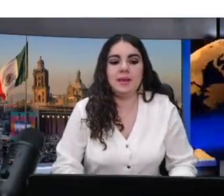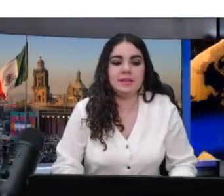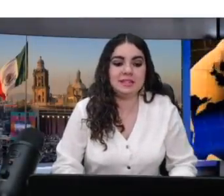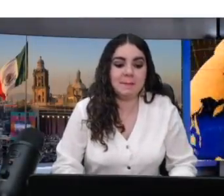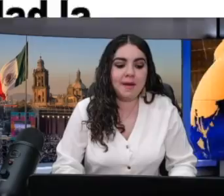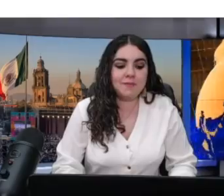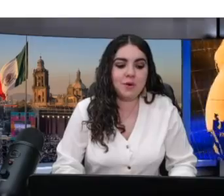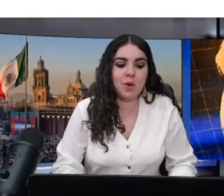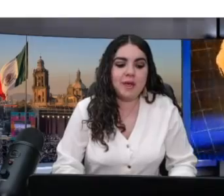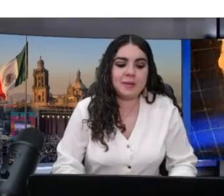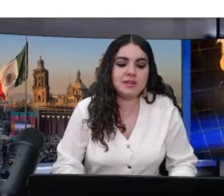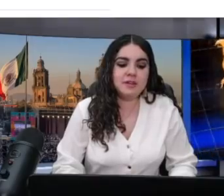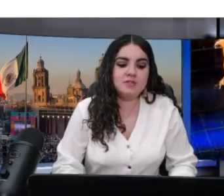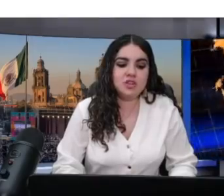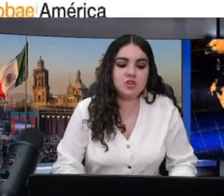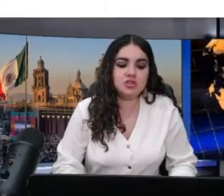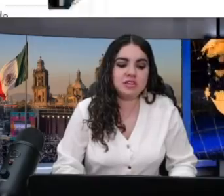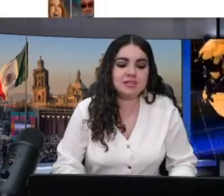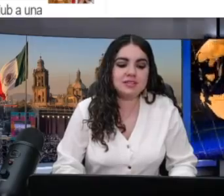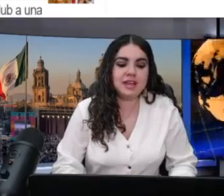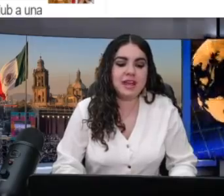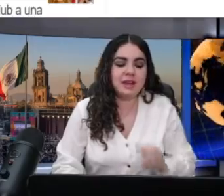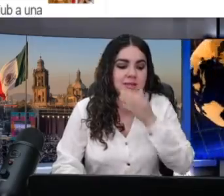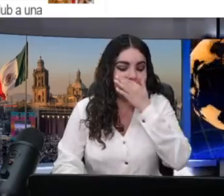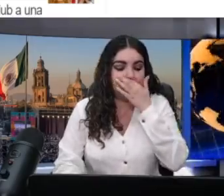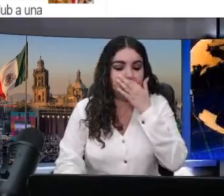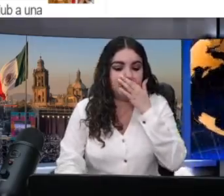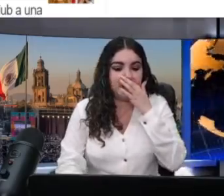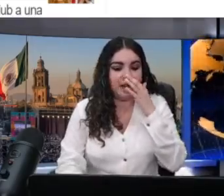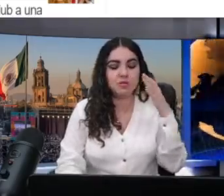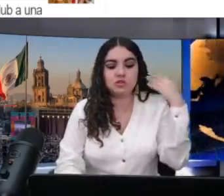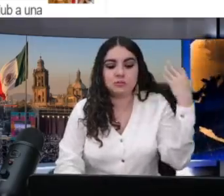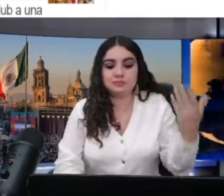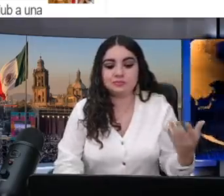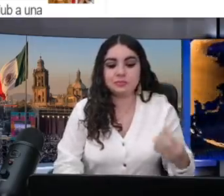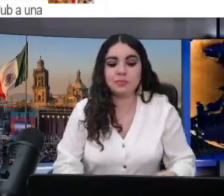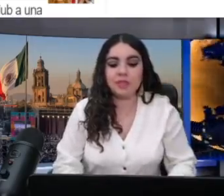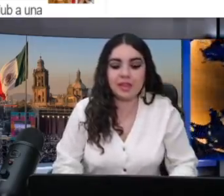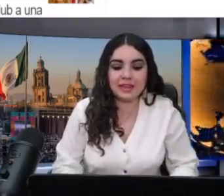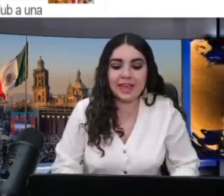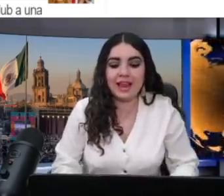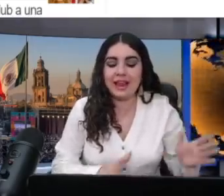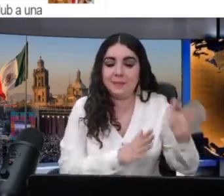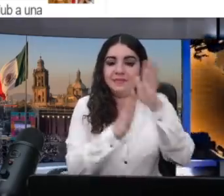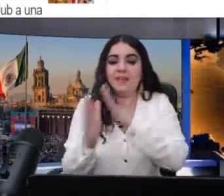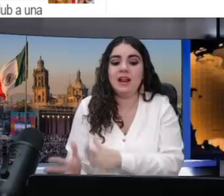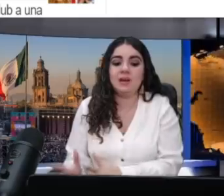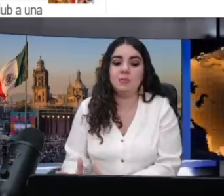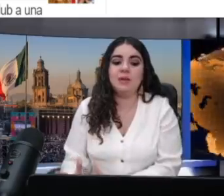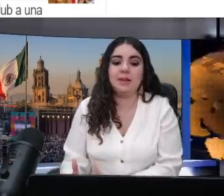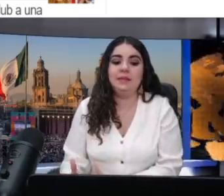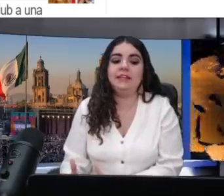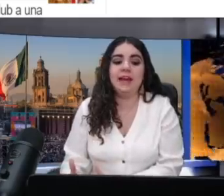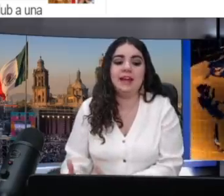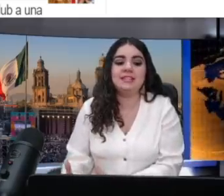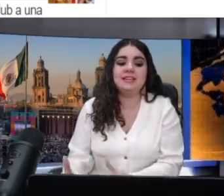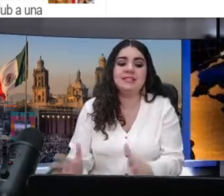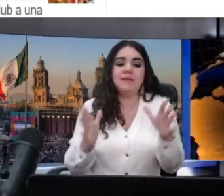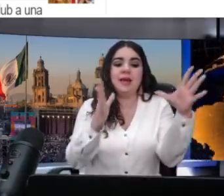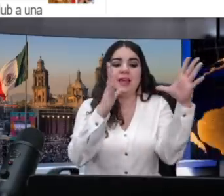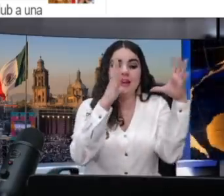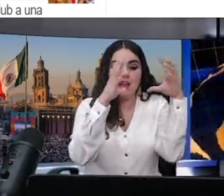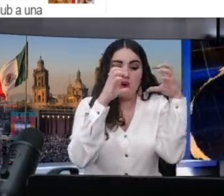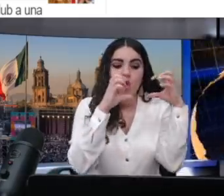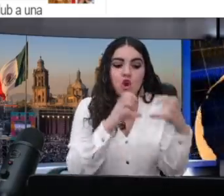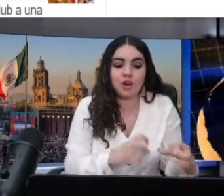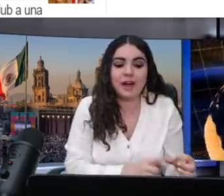el semáforo tras 22 días de estar en encierro y veíamos que la mitad de la República Mexicana ya